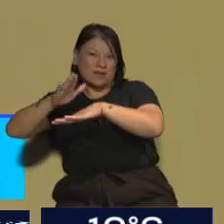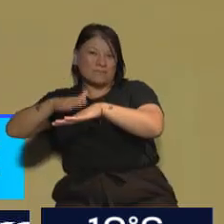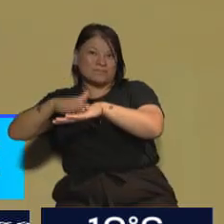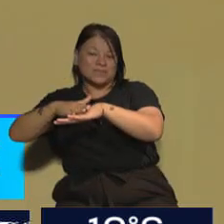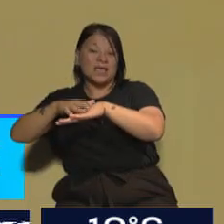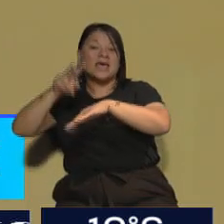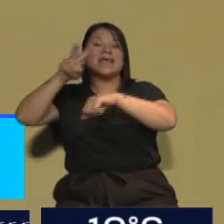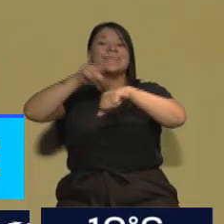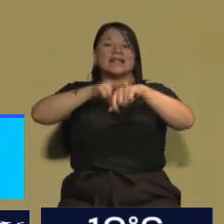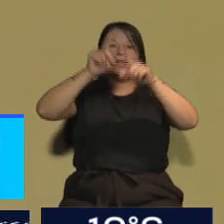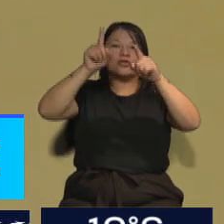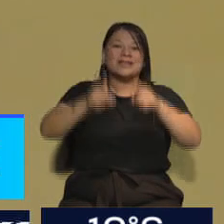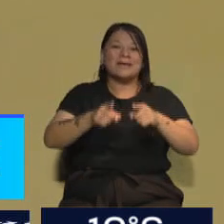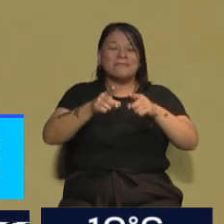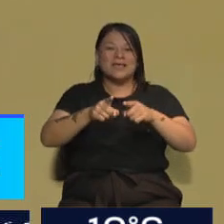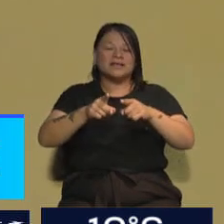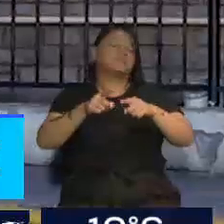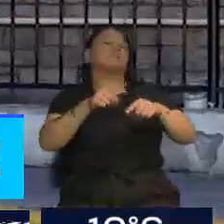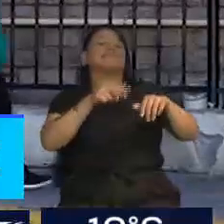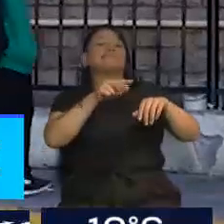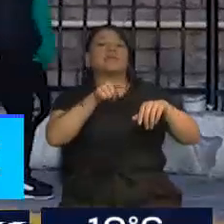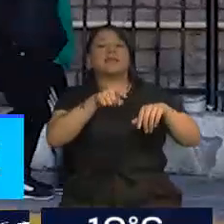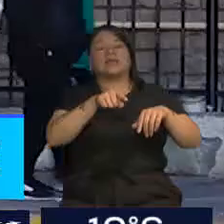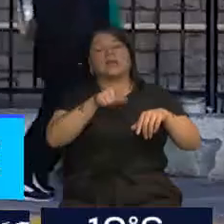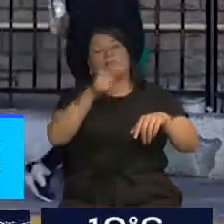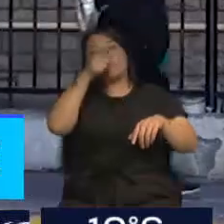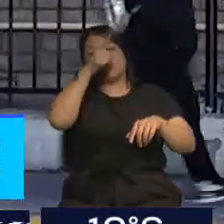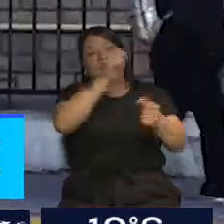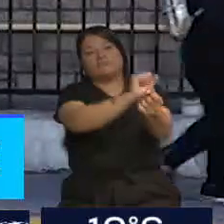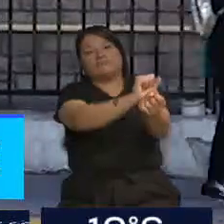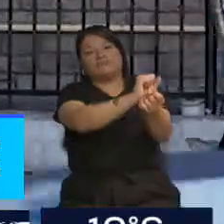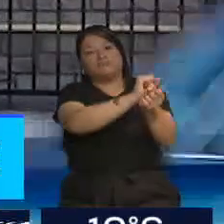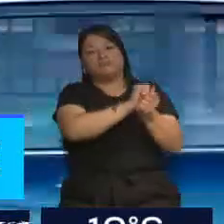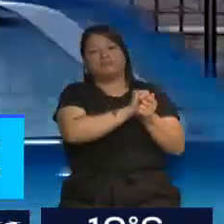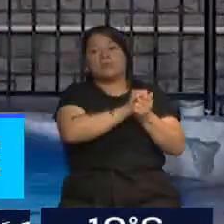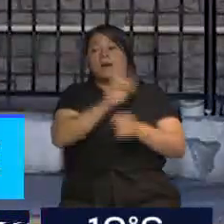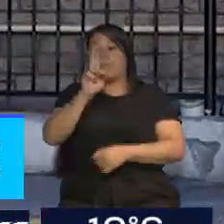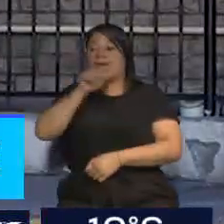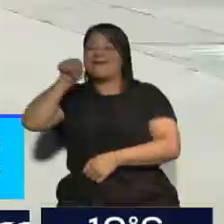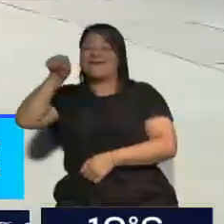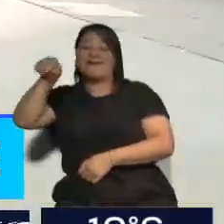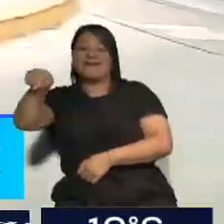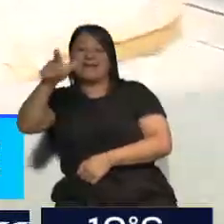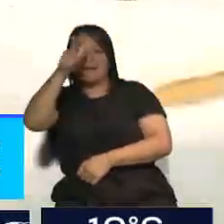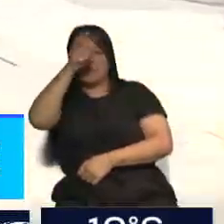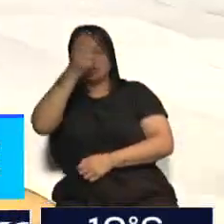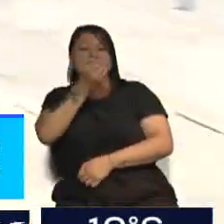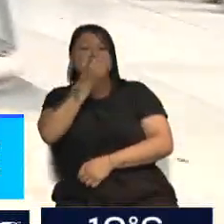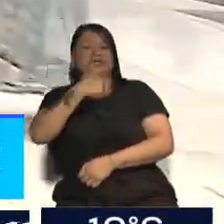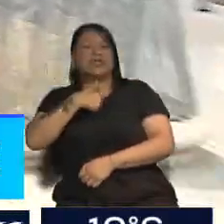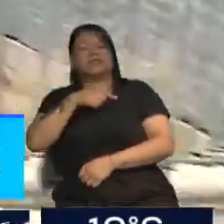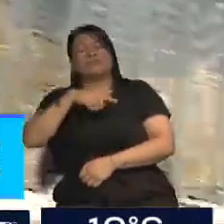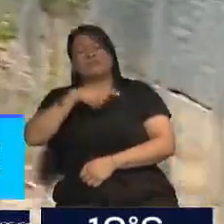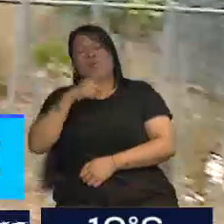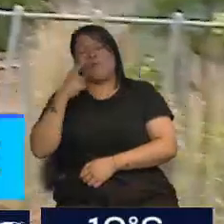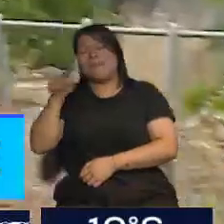el 20% de su cuerpo y detenido a disposición de la justicia. La mujer declaró a la policía que era víctima de